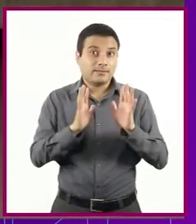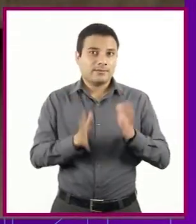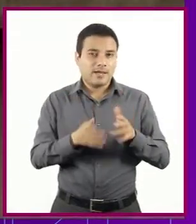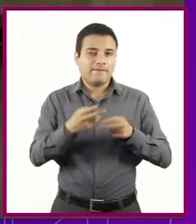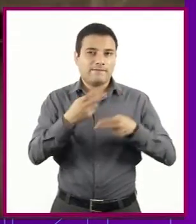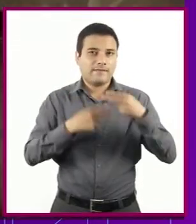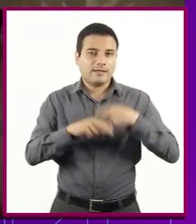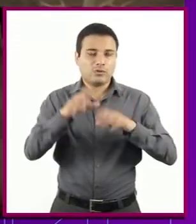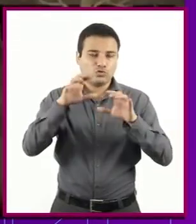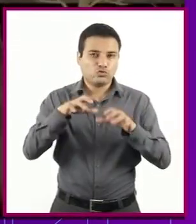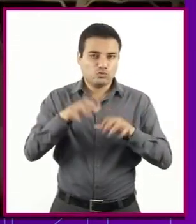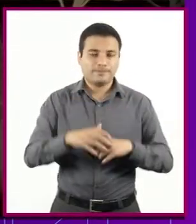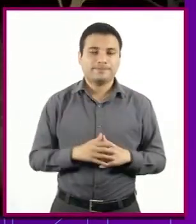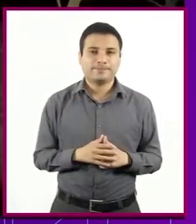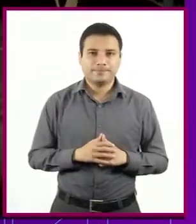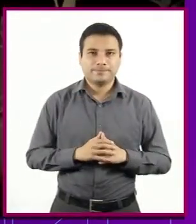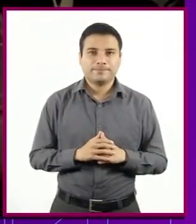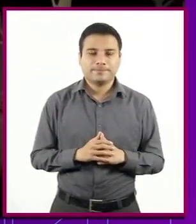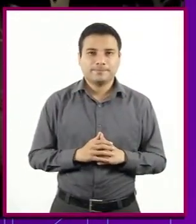agrícolas.